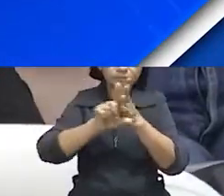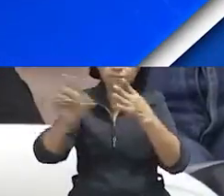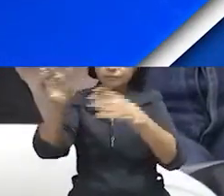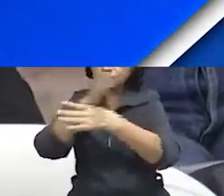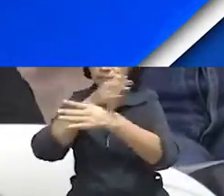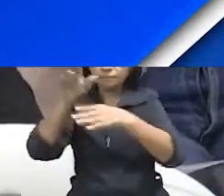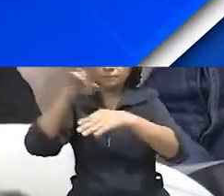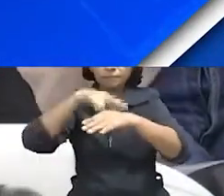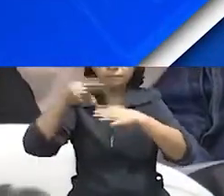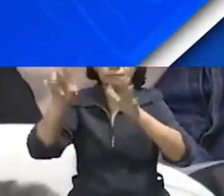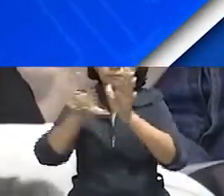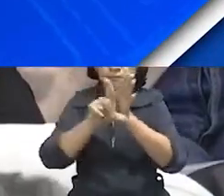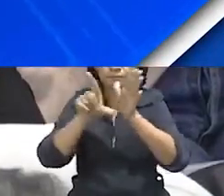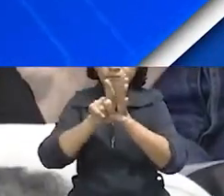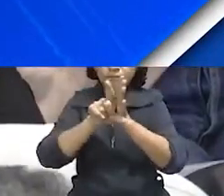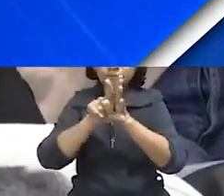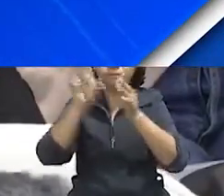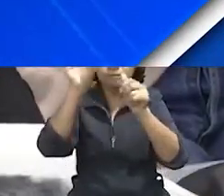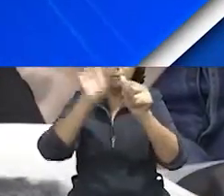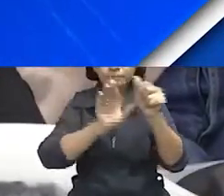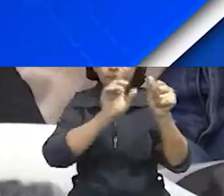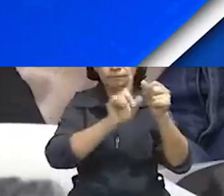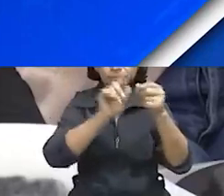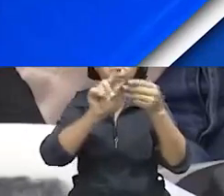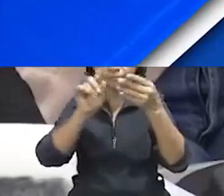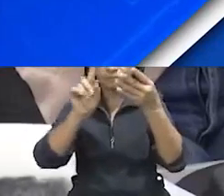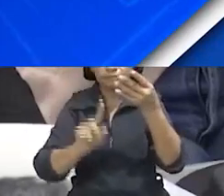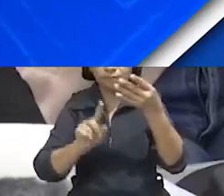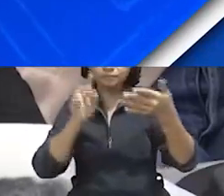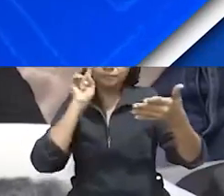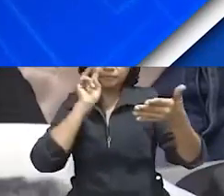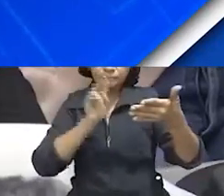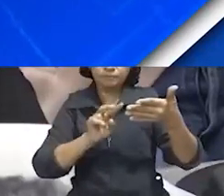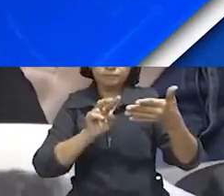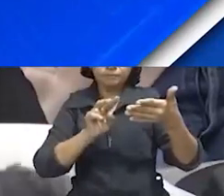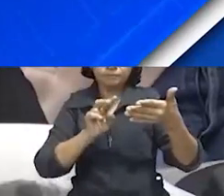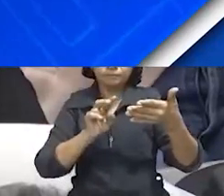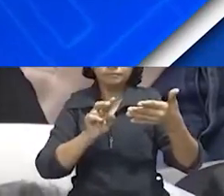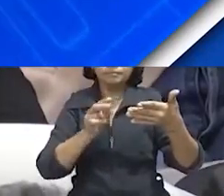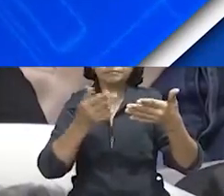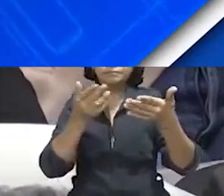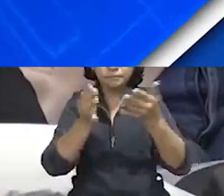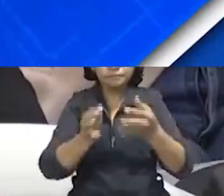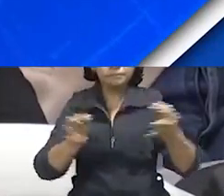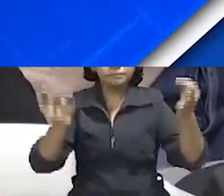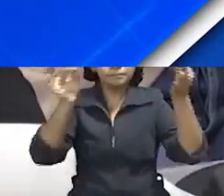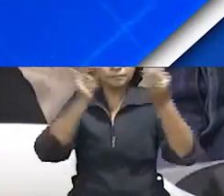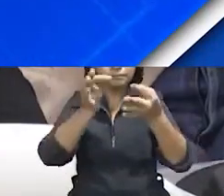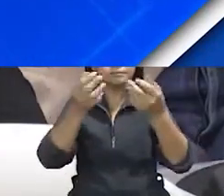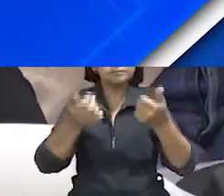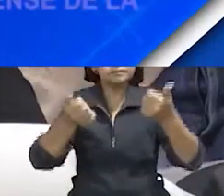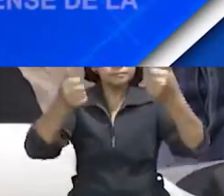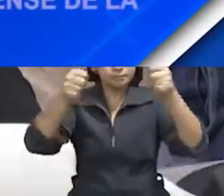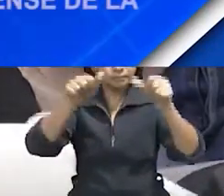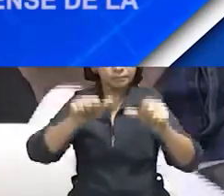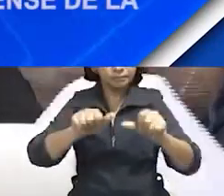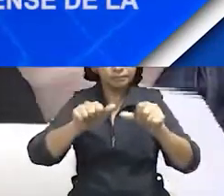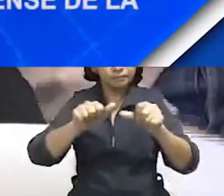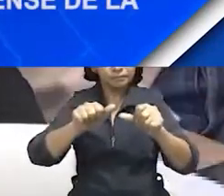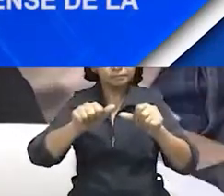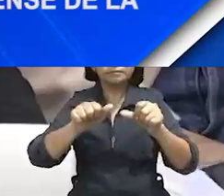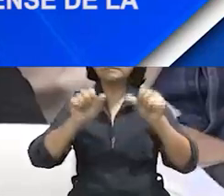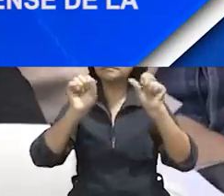otras normas, aplicándole a cada una, según el caso, con la fundamentación correspondiente,